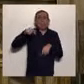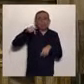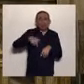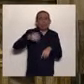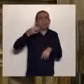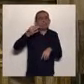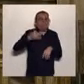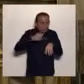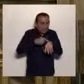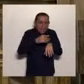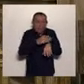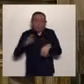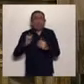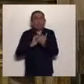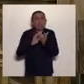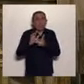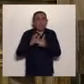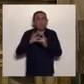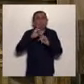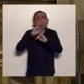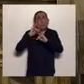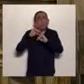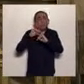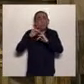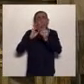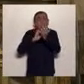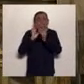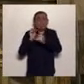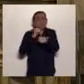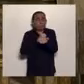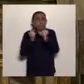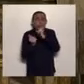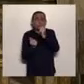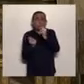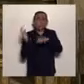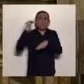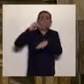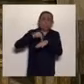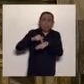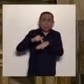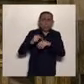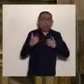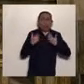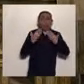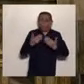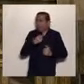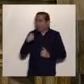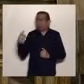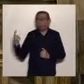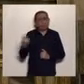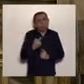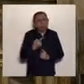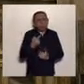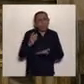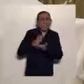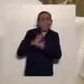que nunca en este tiempo en que Cristo, nuestra Pascua, ha sido inmolado. Él sigue ofreciéndose por nosotros